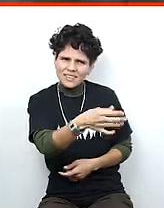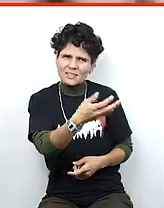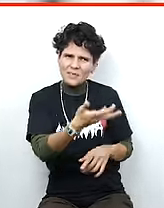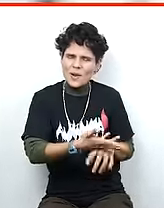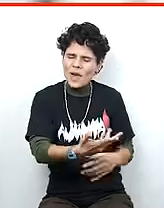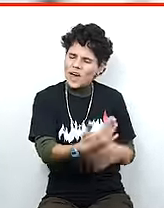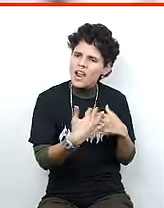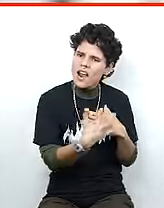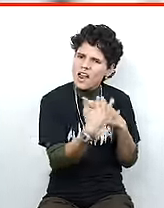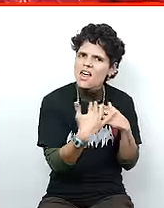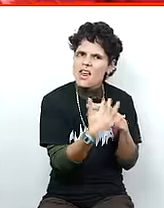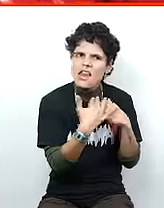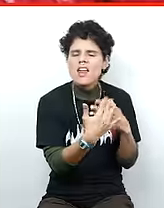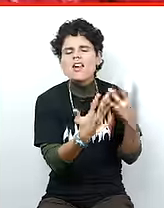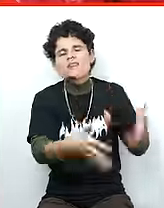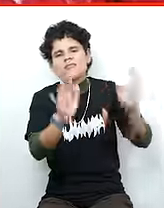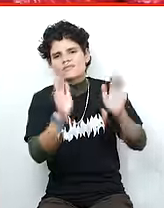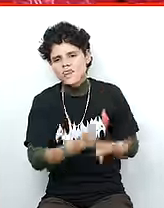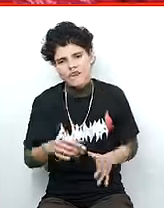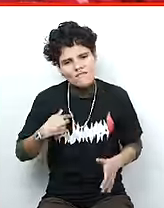me está diciendo que lo haga, pues era así.